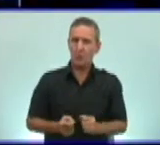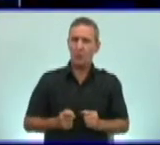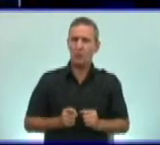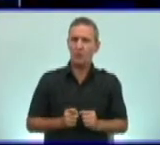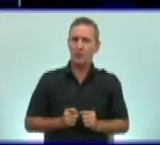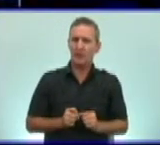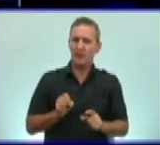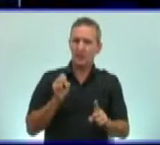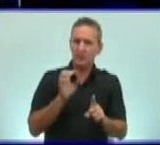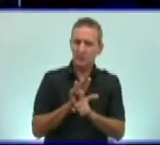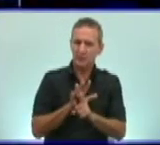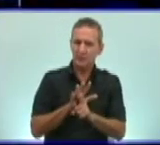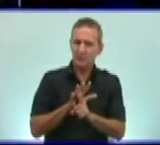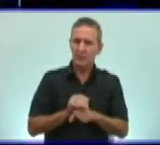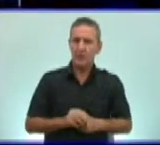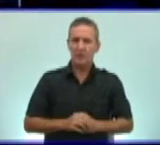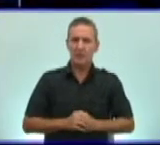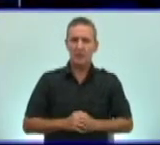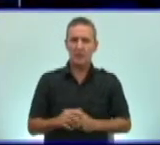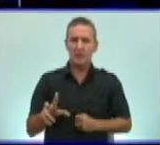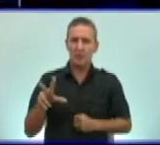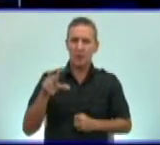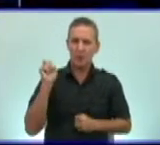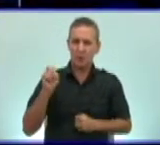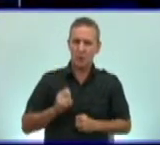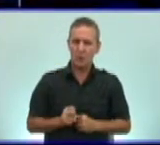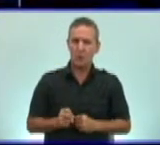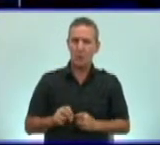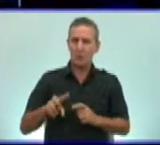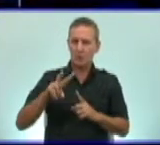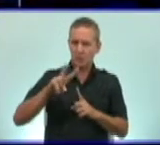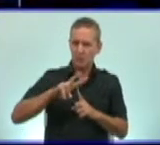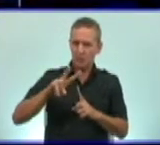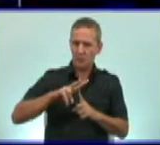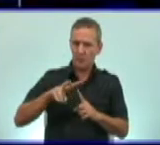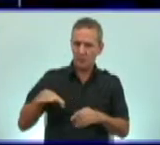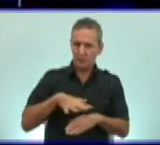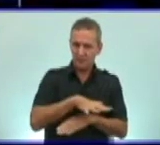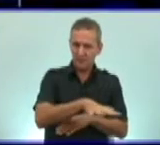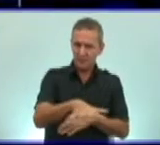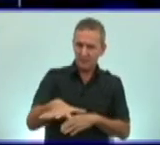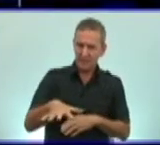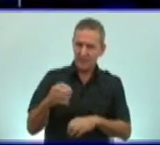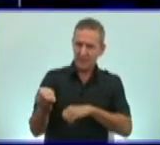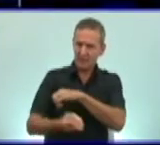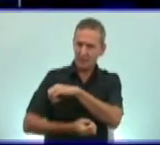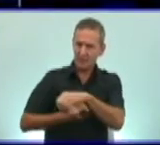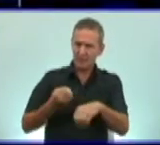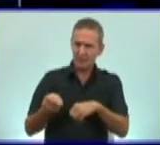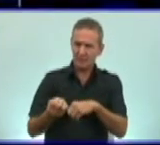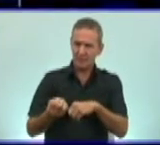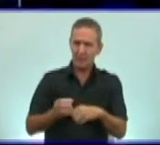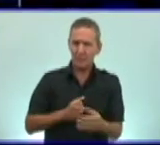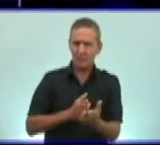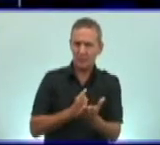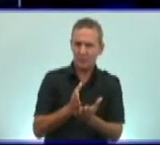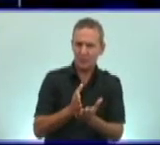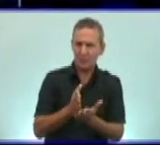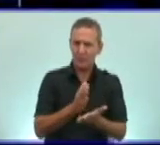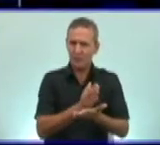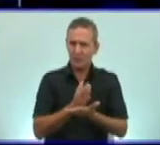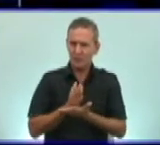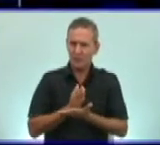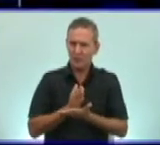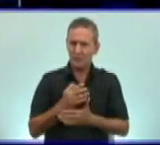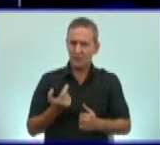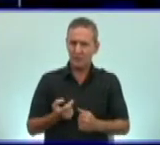5 del canal educativo y por supuesto hemos cambiado de set. Nosotros vamos a continuar con el estudio